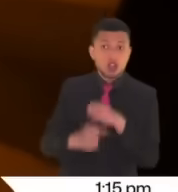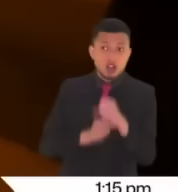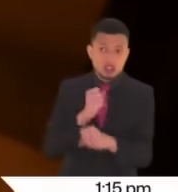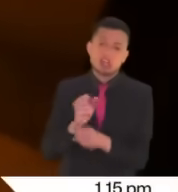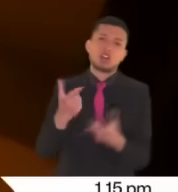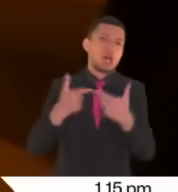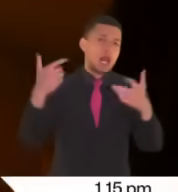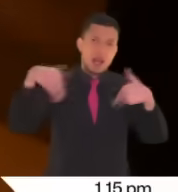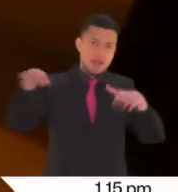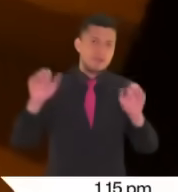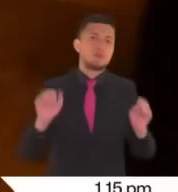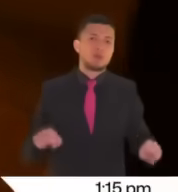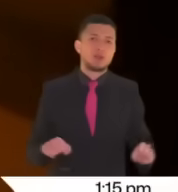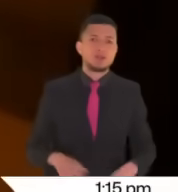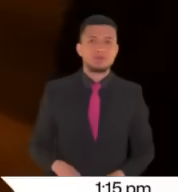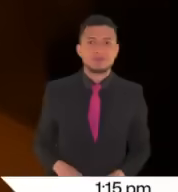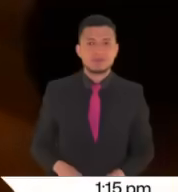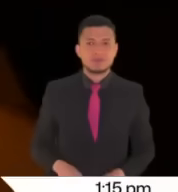liberado.